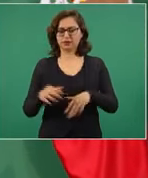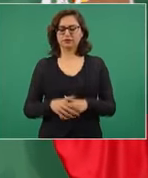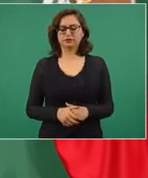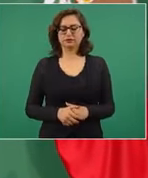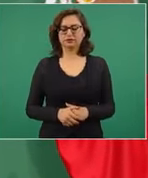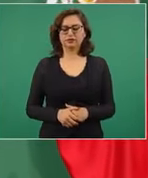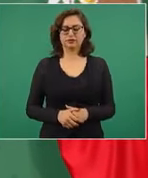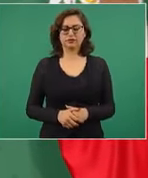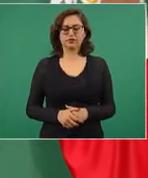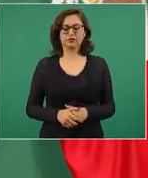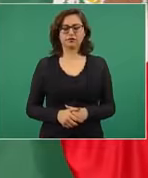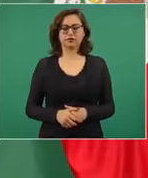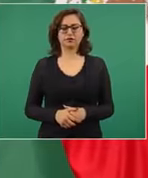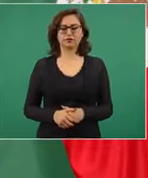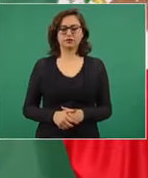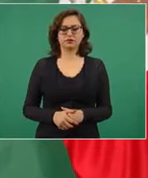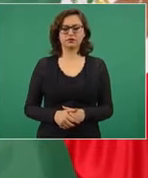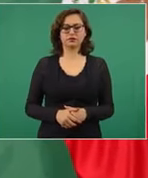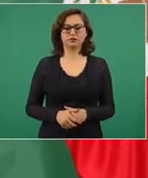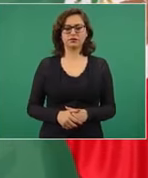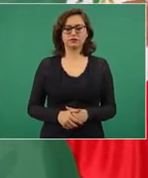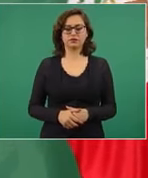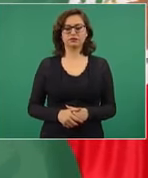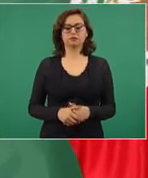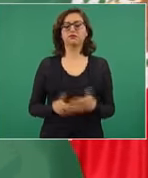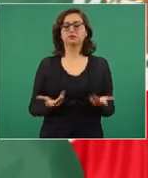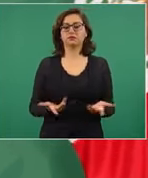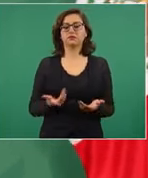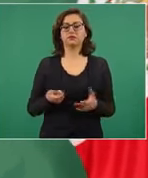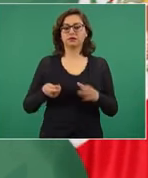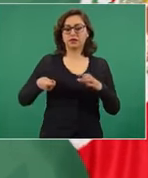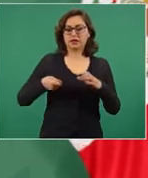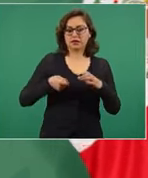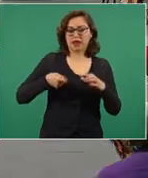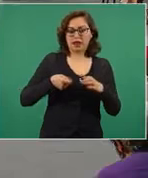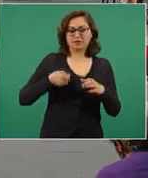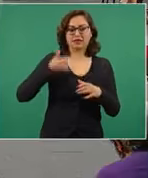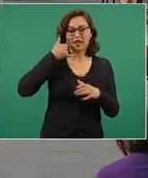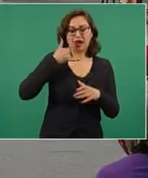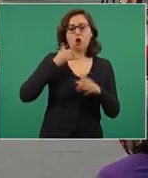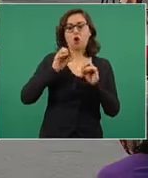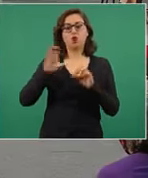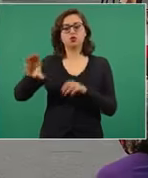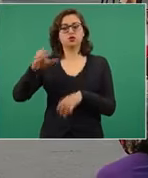sobre esto, de las tarjetas y de los teléfonos sin control.